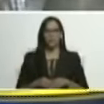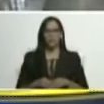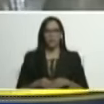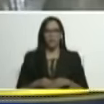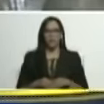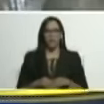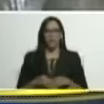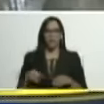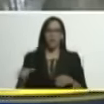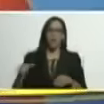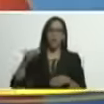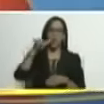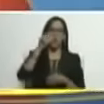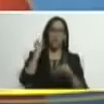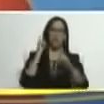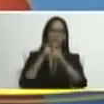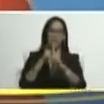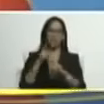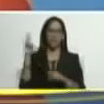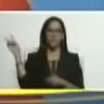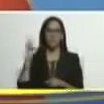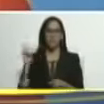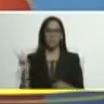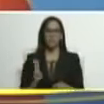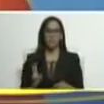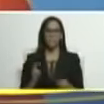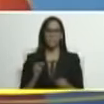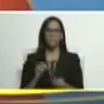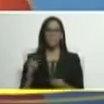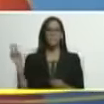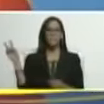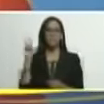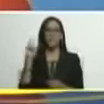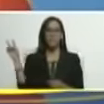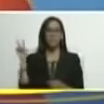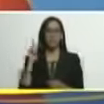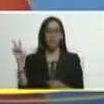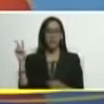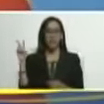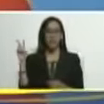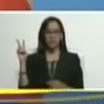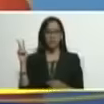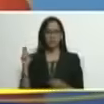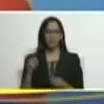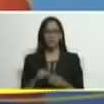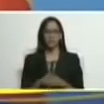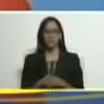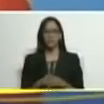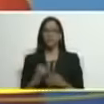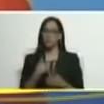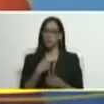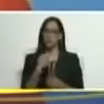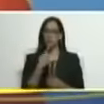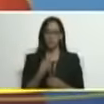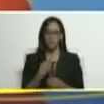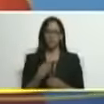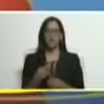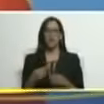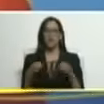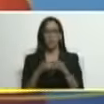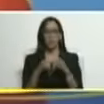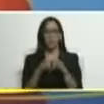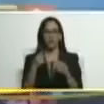el vuelo directo Vietnam-Venezuela. Yo le decía al compañero viceprimer